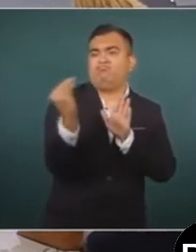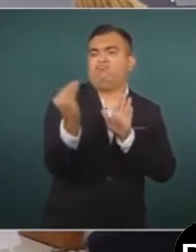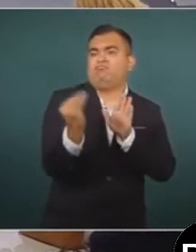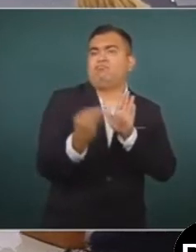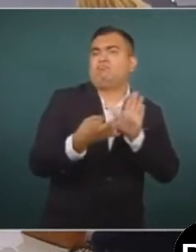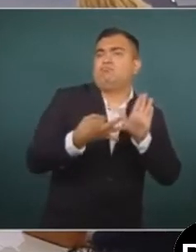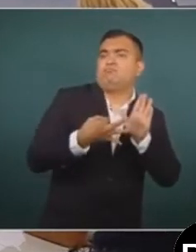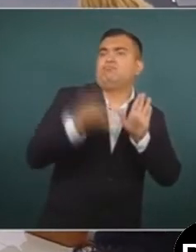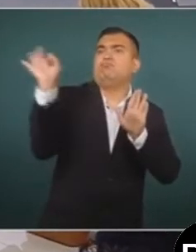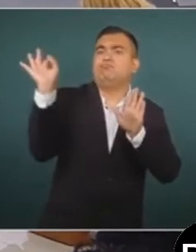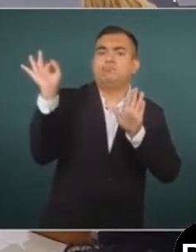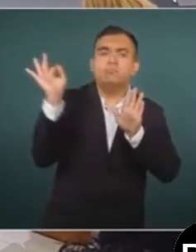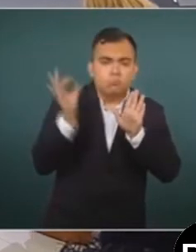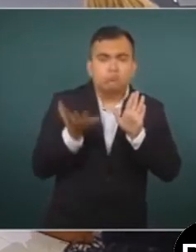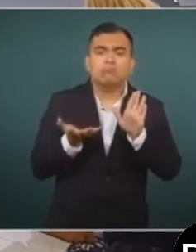¿qué más?